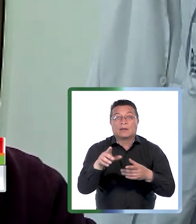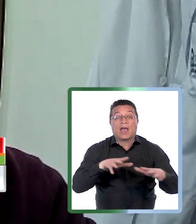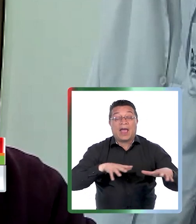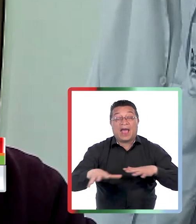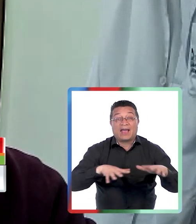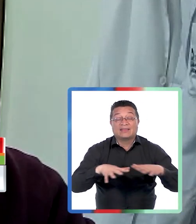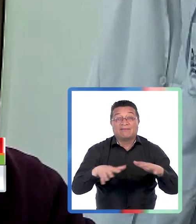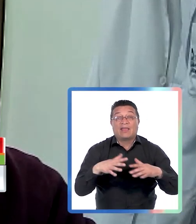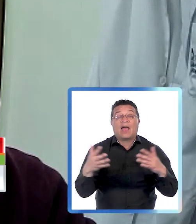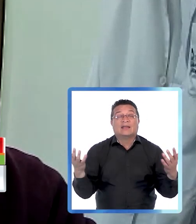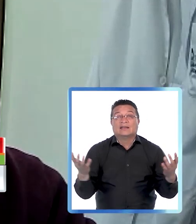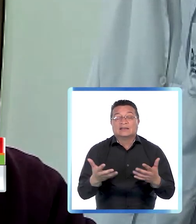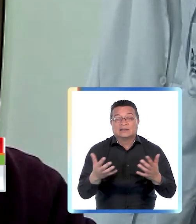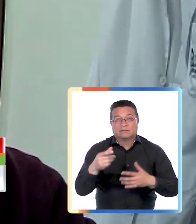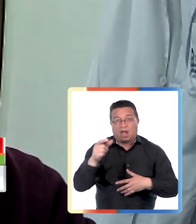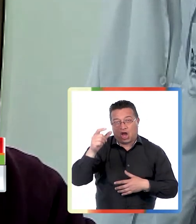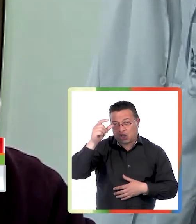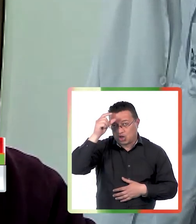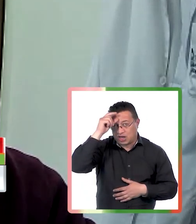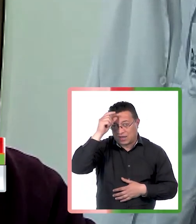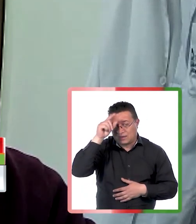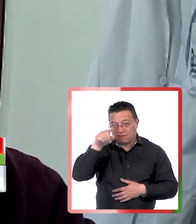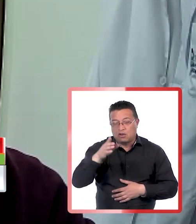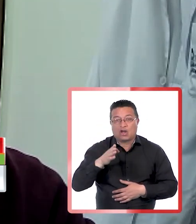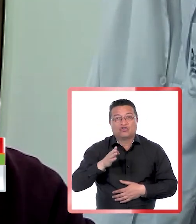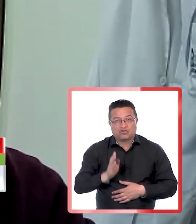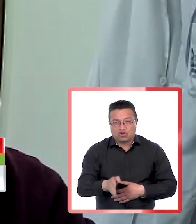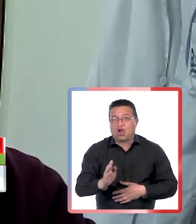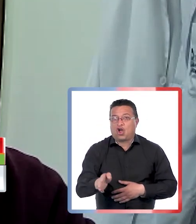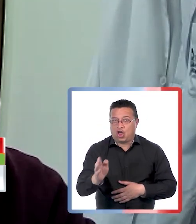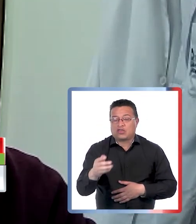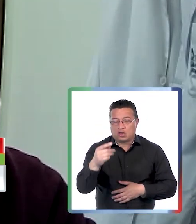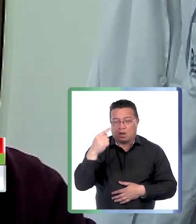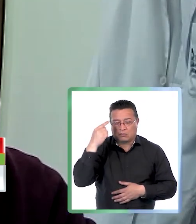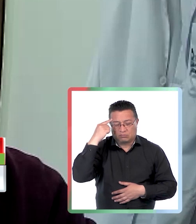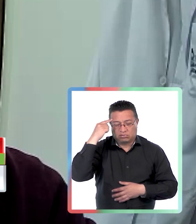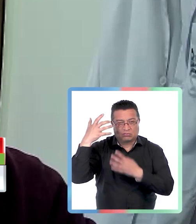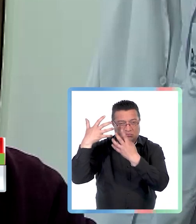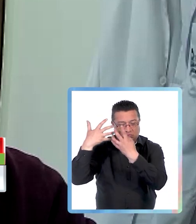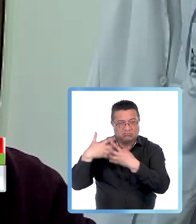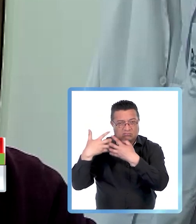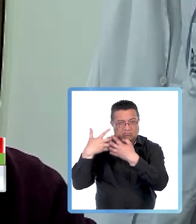la actividad cognitiva continua,